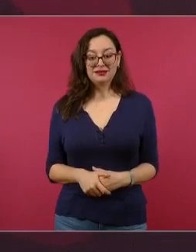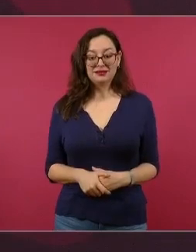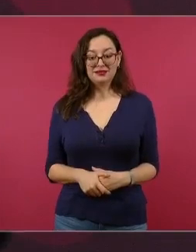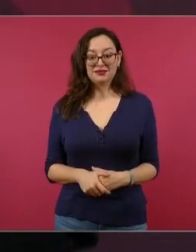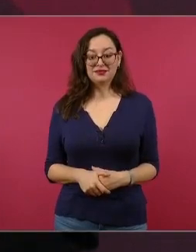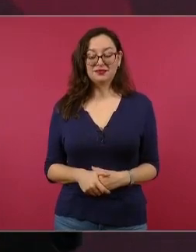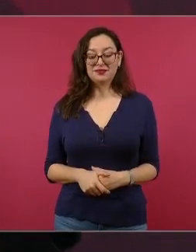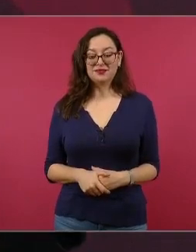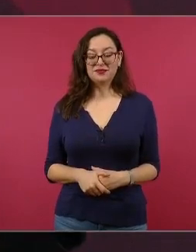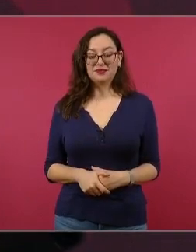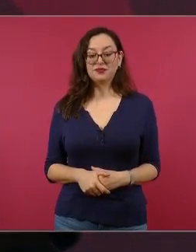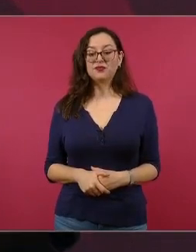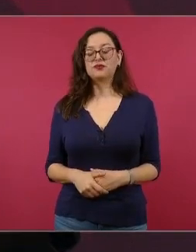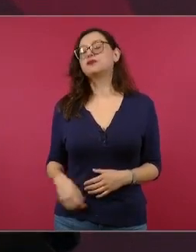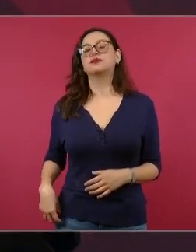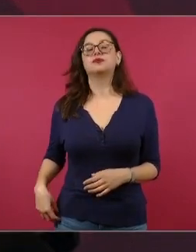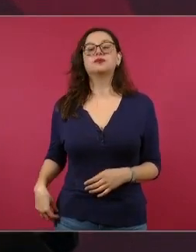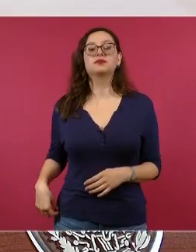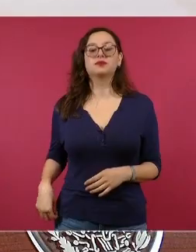Ya.